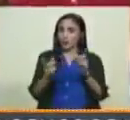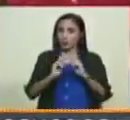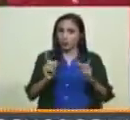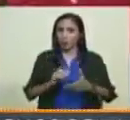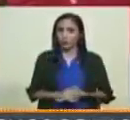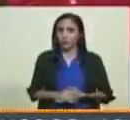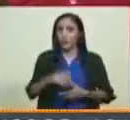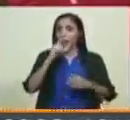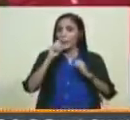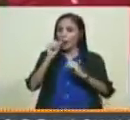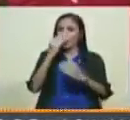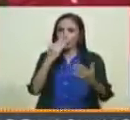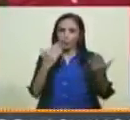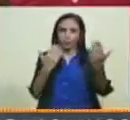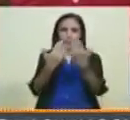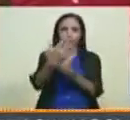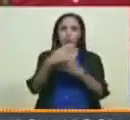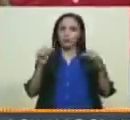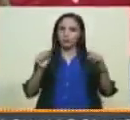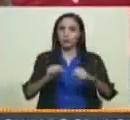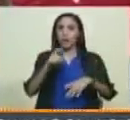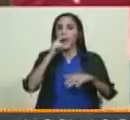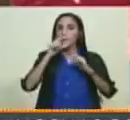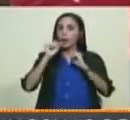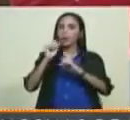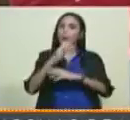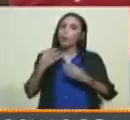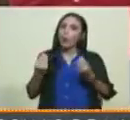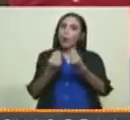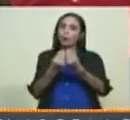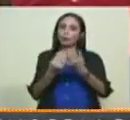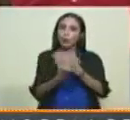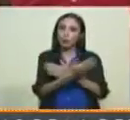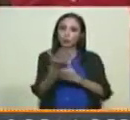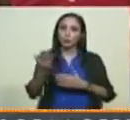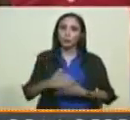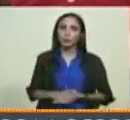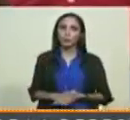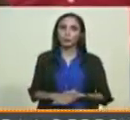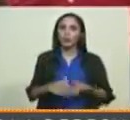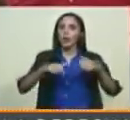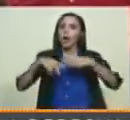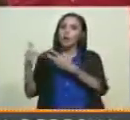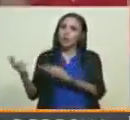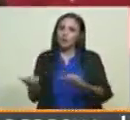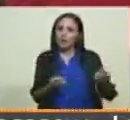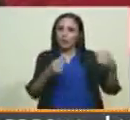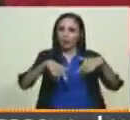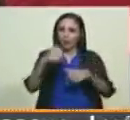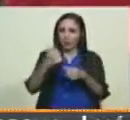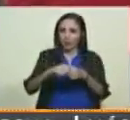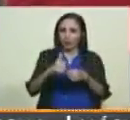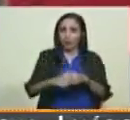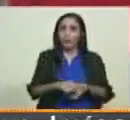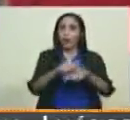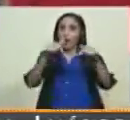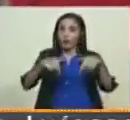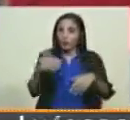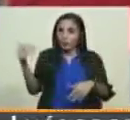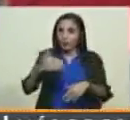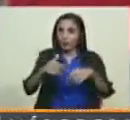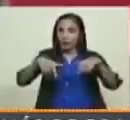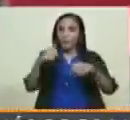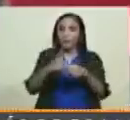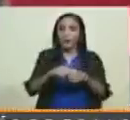ve para adelante. Maduro, estamos contigo. Y he venido a Maracaibo a cerrar esta